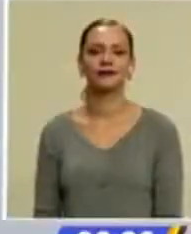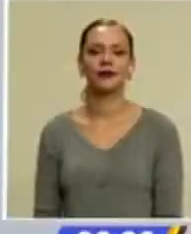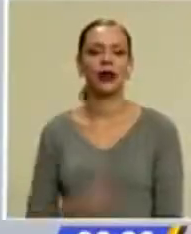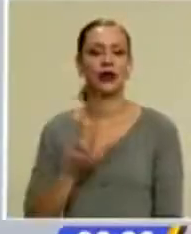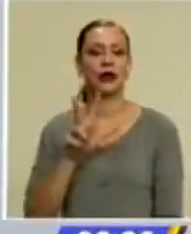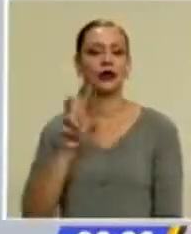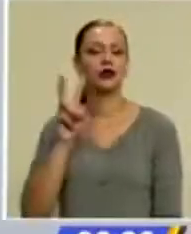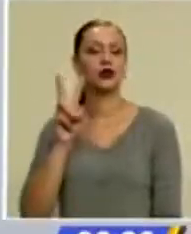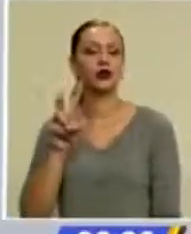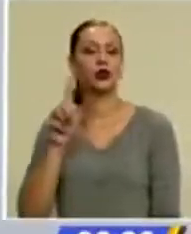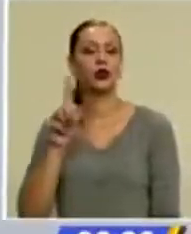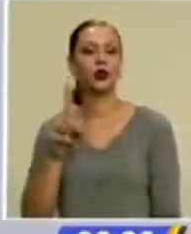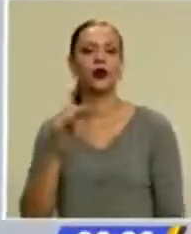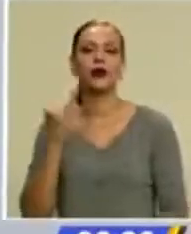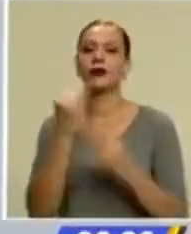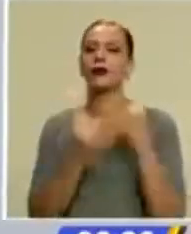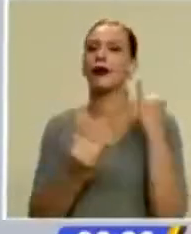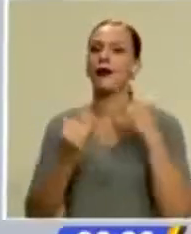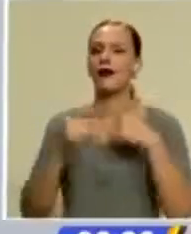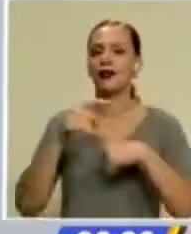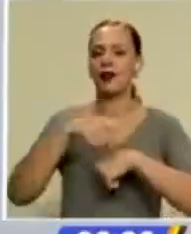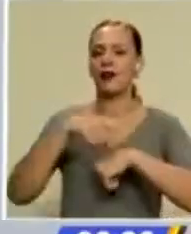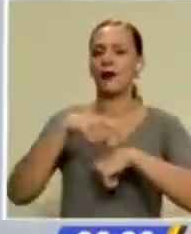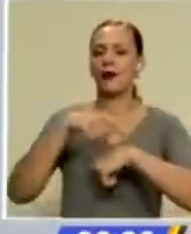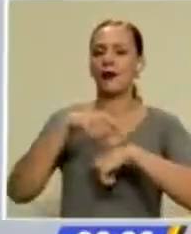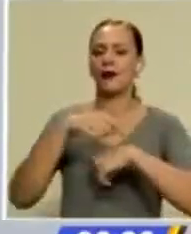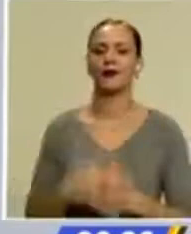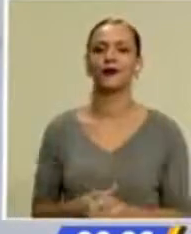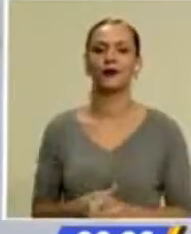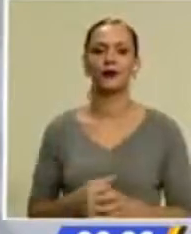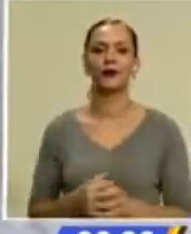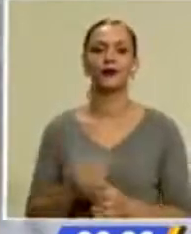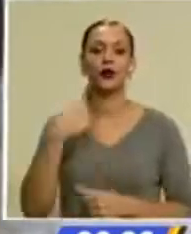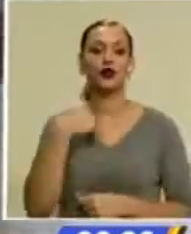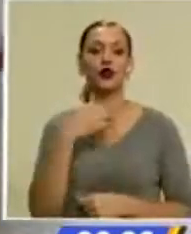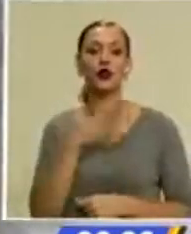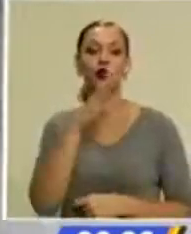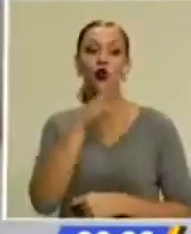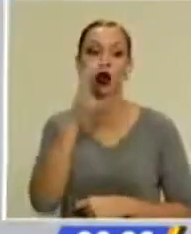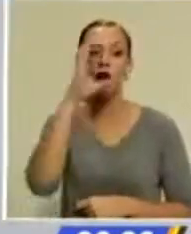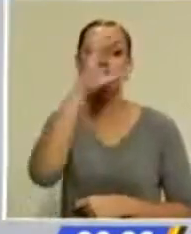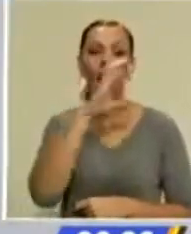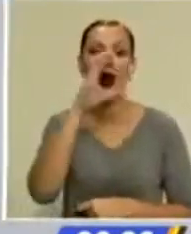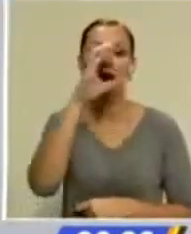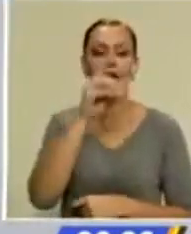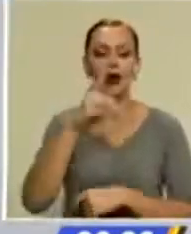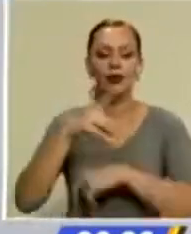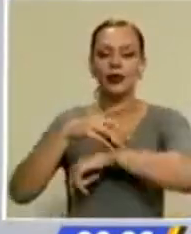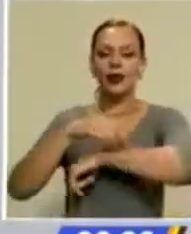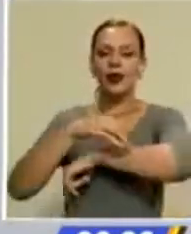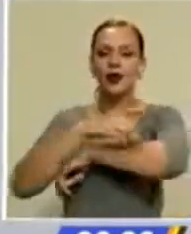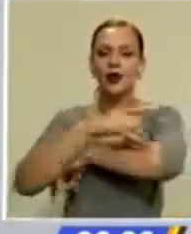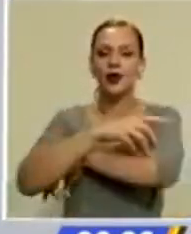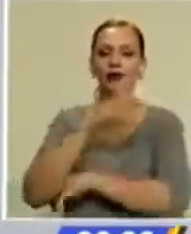3, 2, 1. ¡Se acabó el tiempo! ¡Voy a buscarte, Dino!